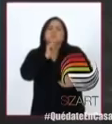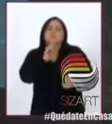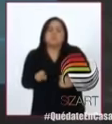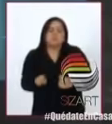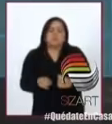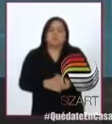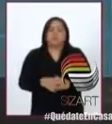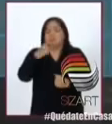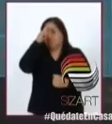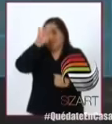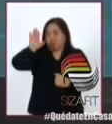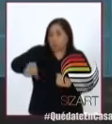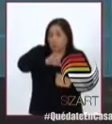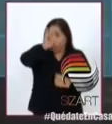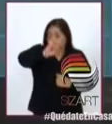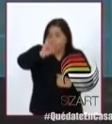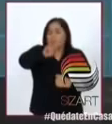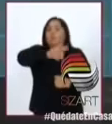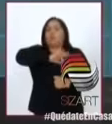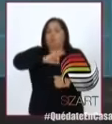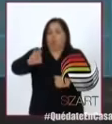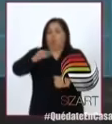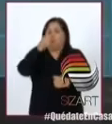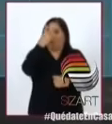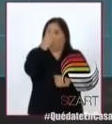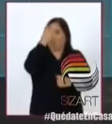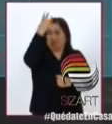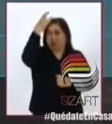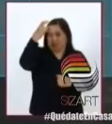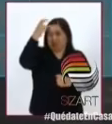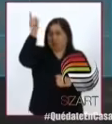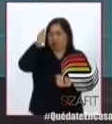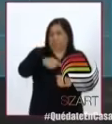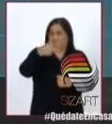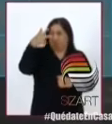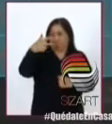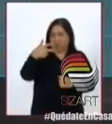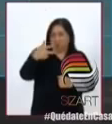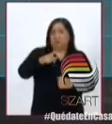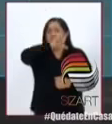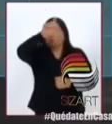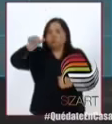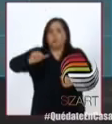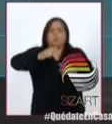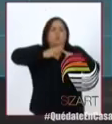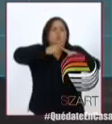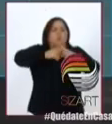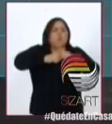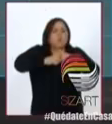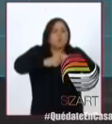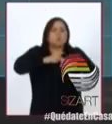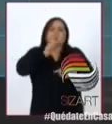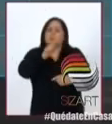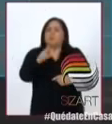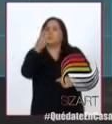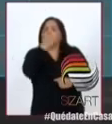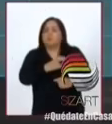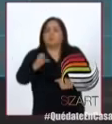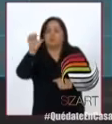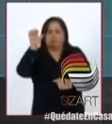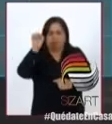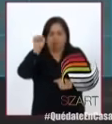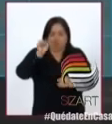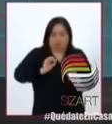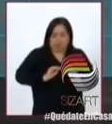Para el jueves, podemos convertir la fracción mixta a impropia y luego multiplicarla por los 360